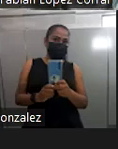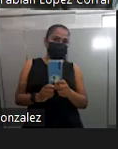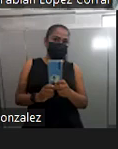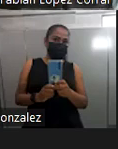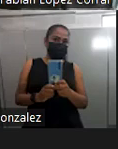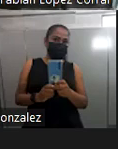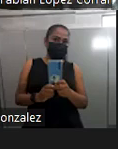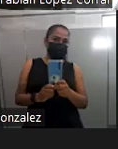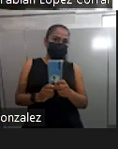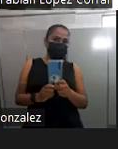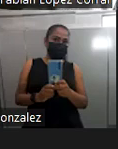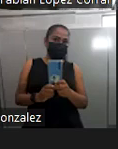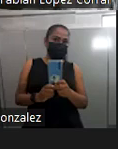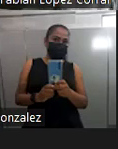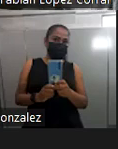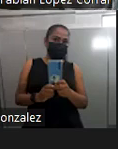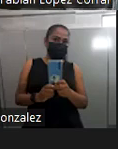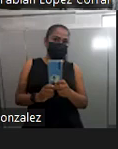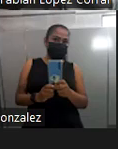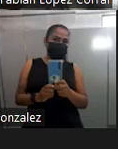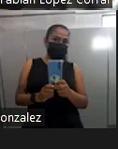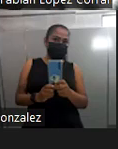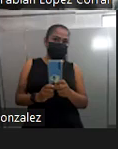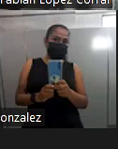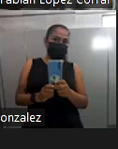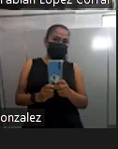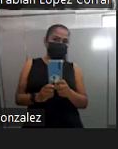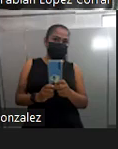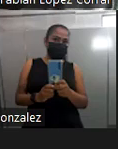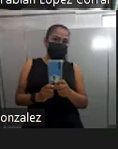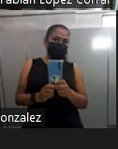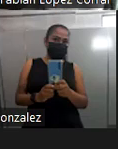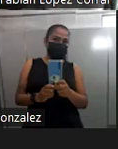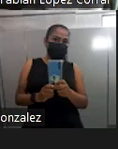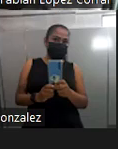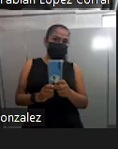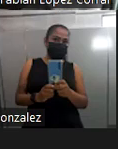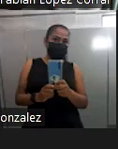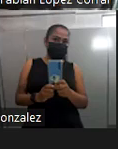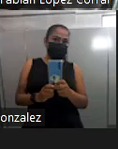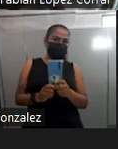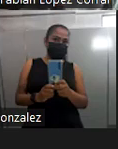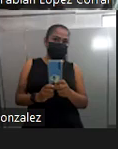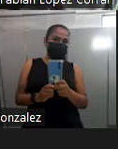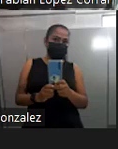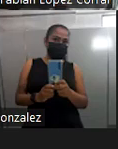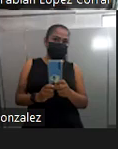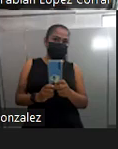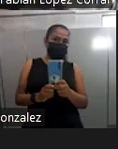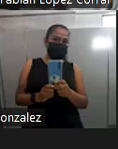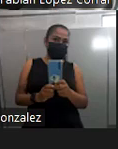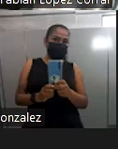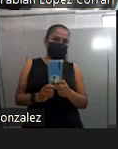menores Bienvenidos a la tormenta tropical hasta suena como nombre de cumbia no de salsa Y